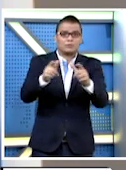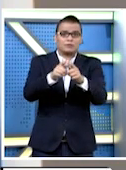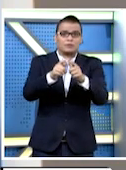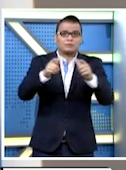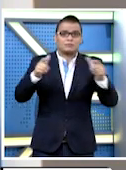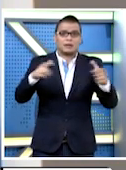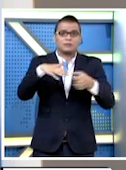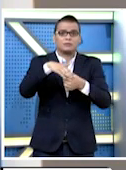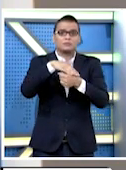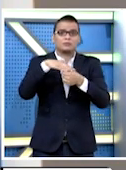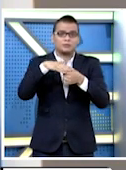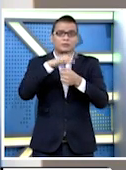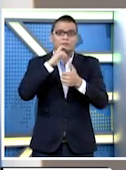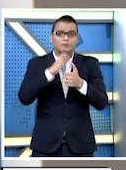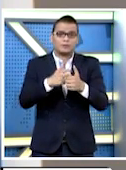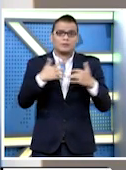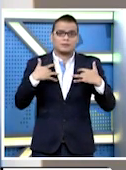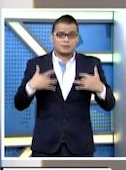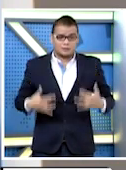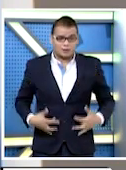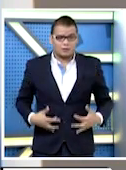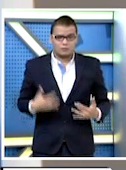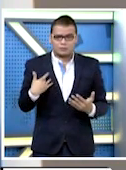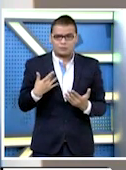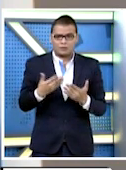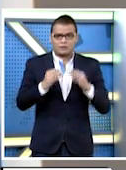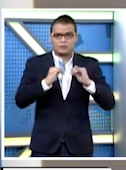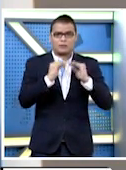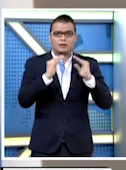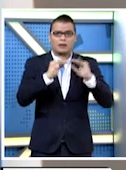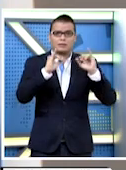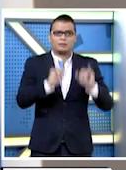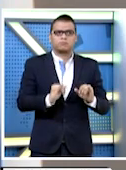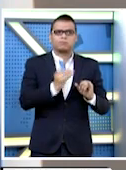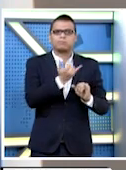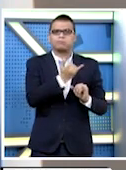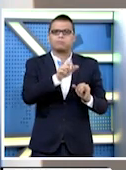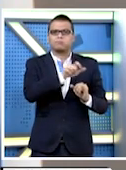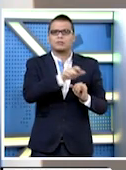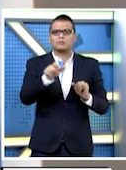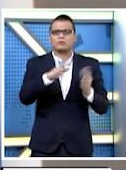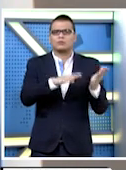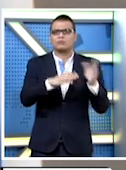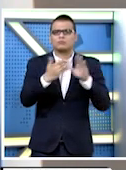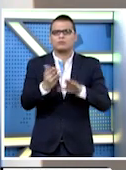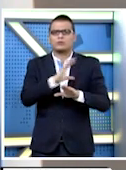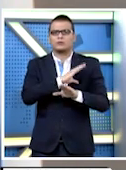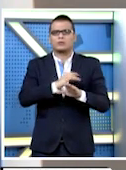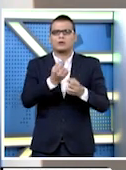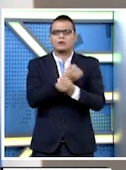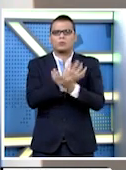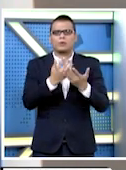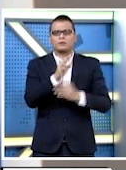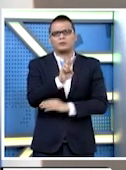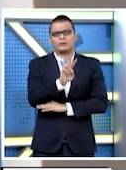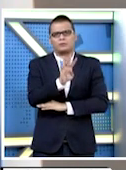Cali. En lo que llevamos de epidemia ya contamos 24 fallecidos. Ya